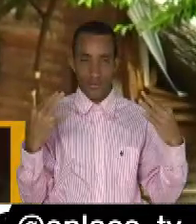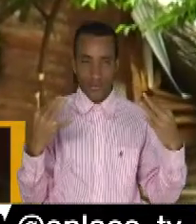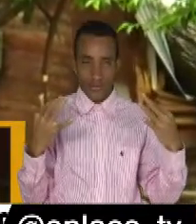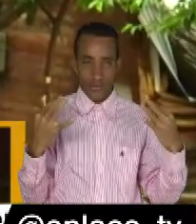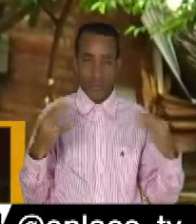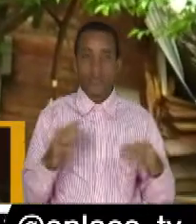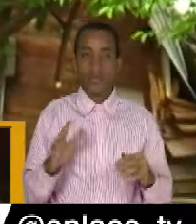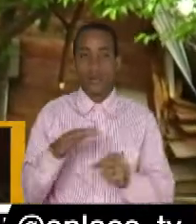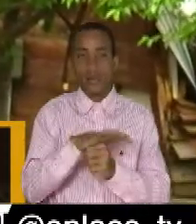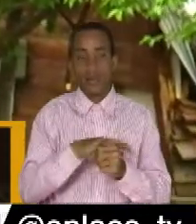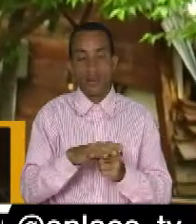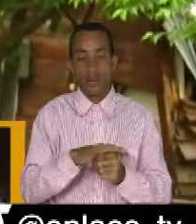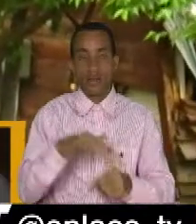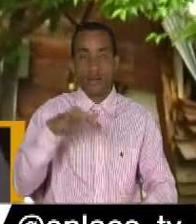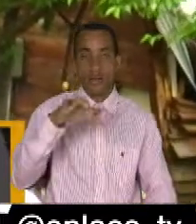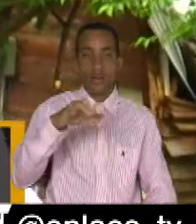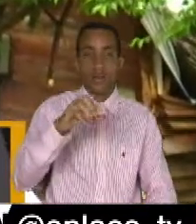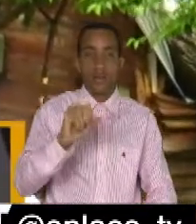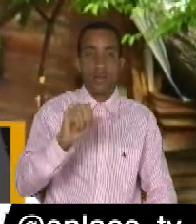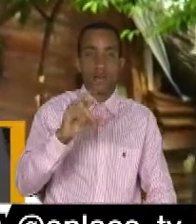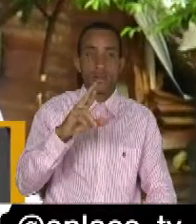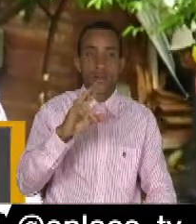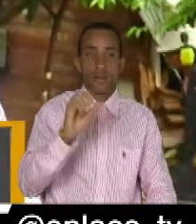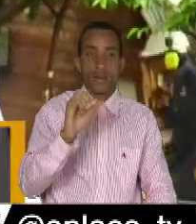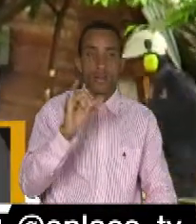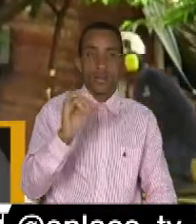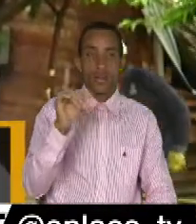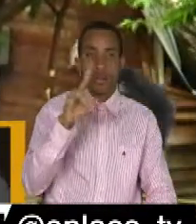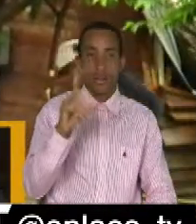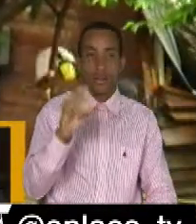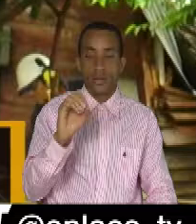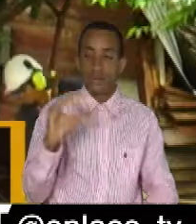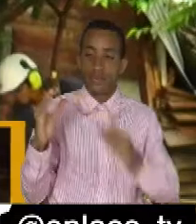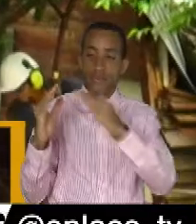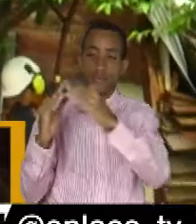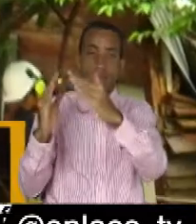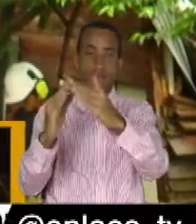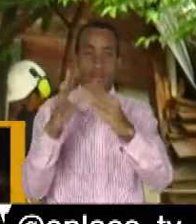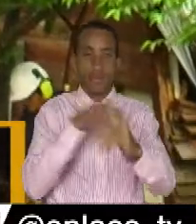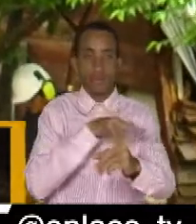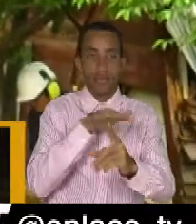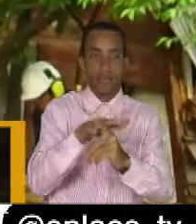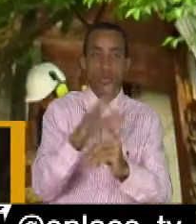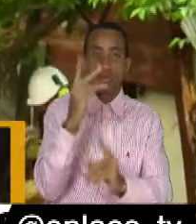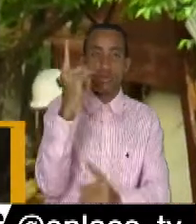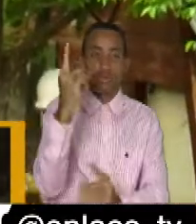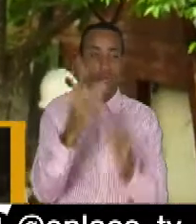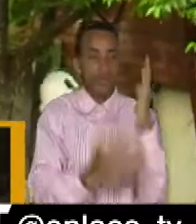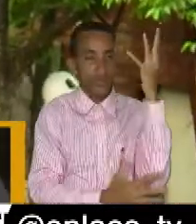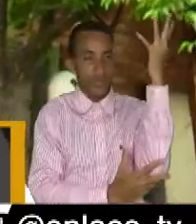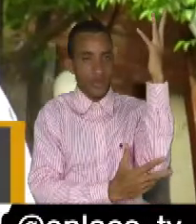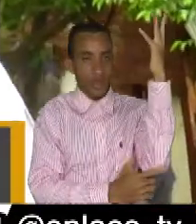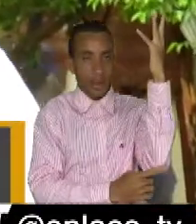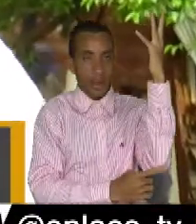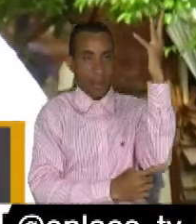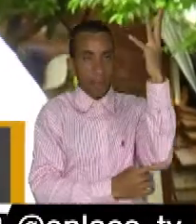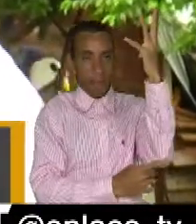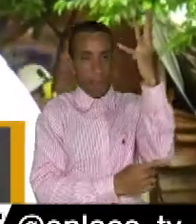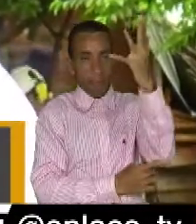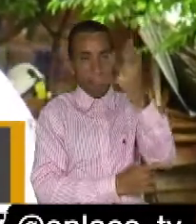barrio Paraíso, donde dos viviendas han sido afectadas por un árbol que ha caído sobre las